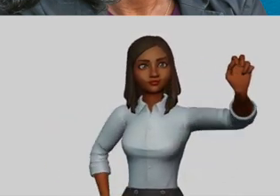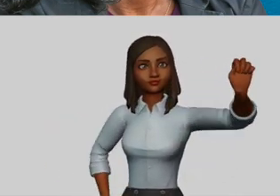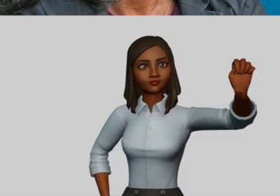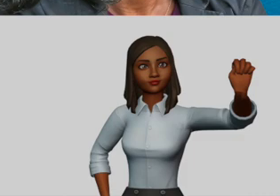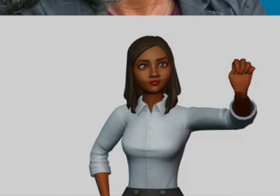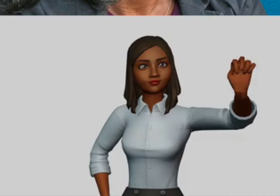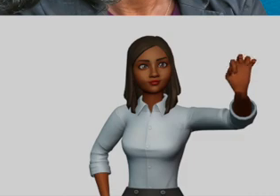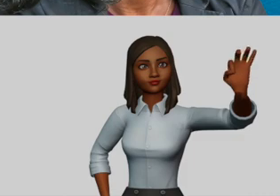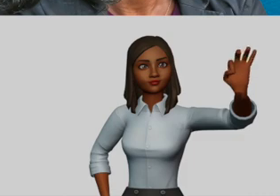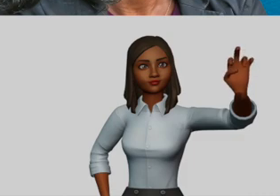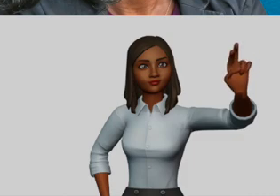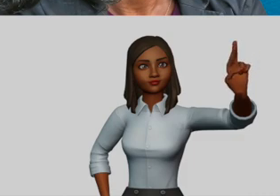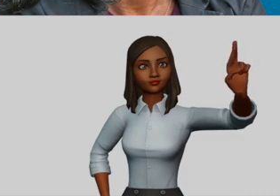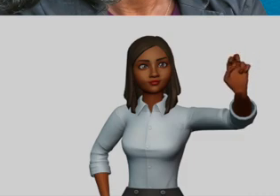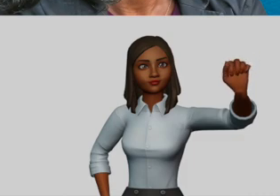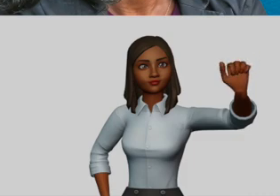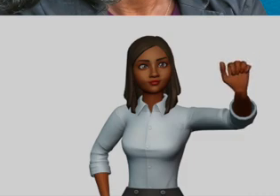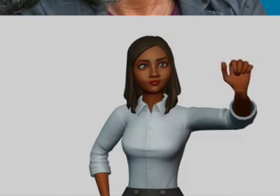Porque